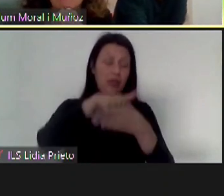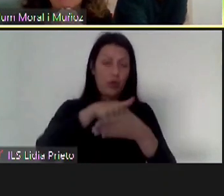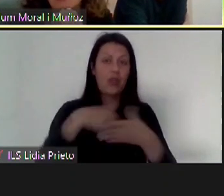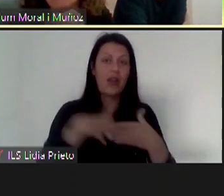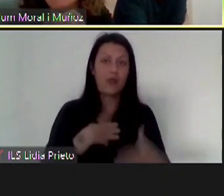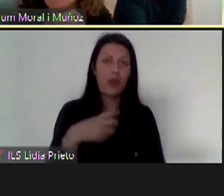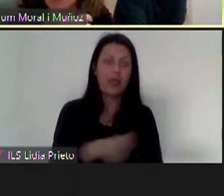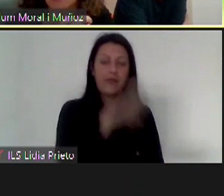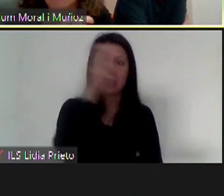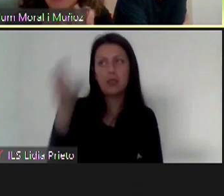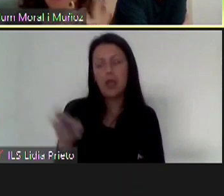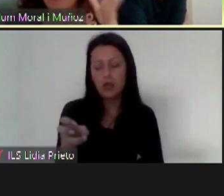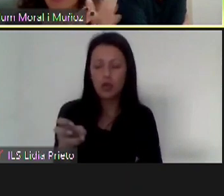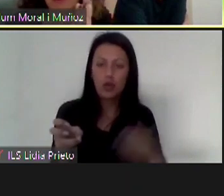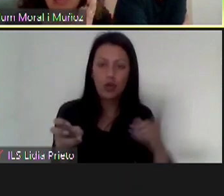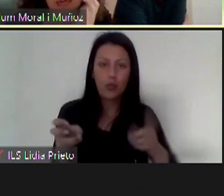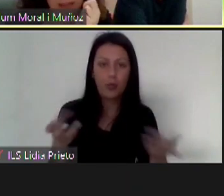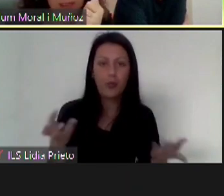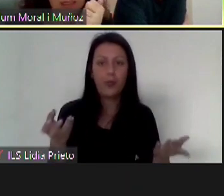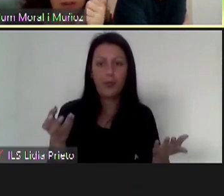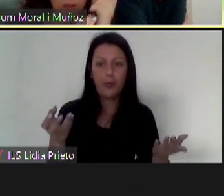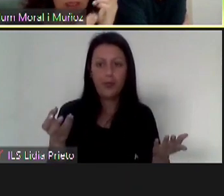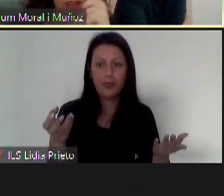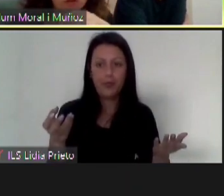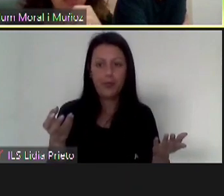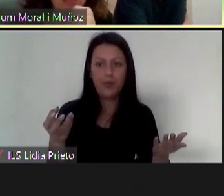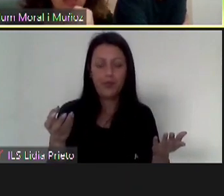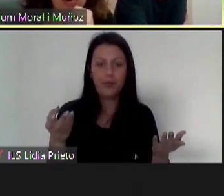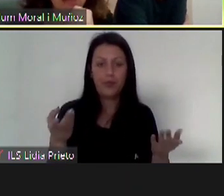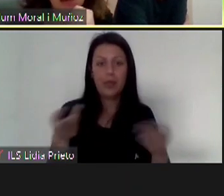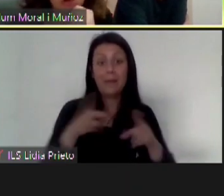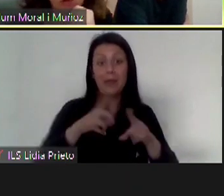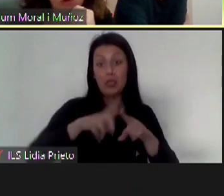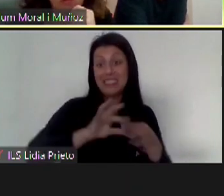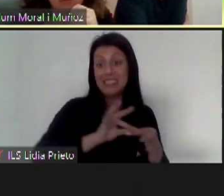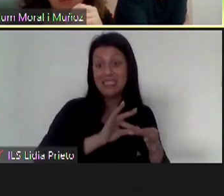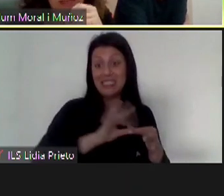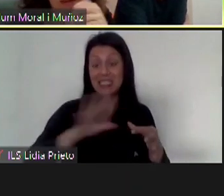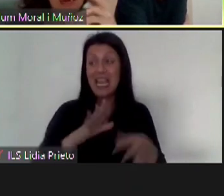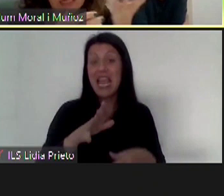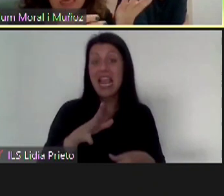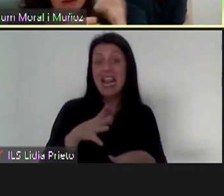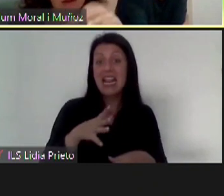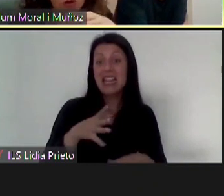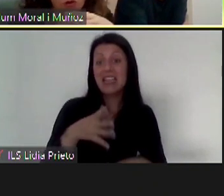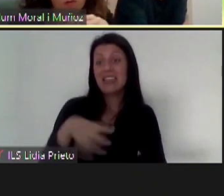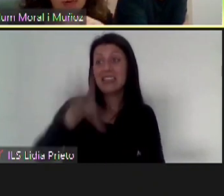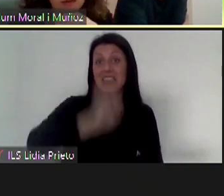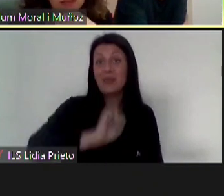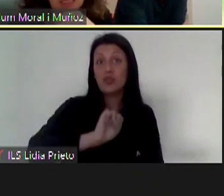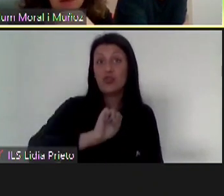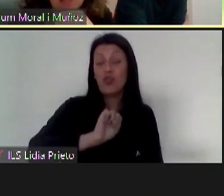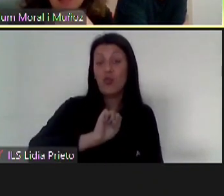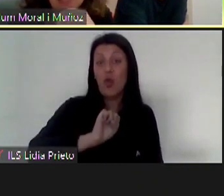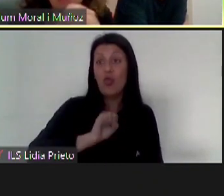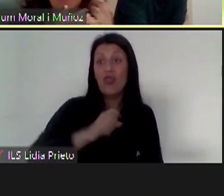pero la diversidad funcional, viniendo del Foro de Vida Independiente, donde se originó, la entendemos como parte de la diversidad